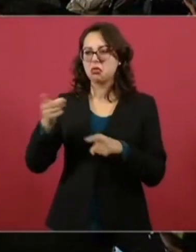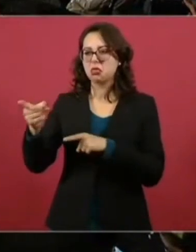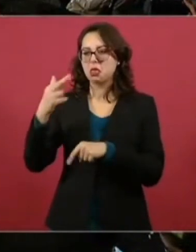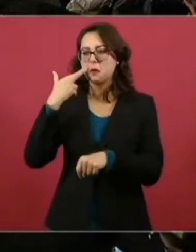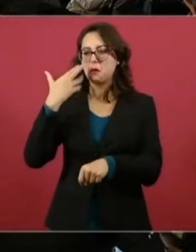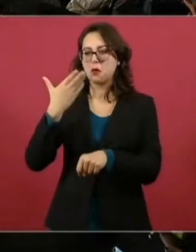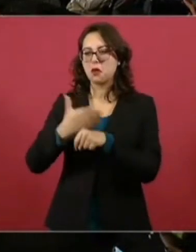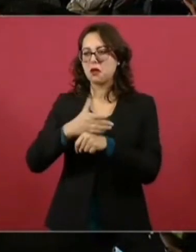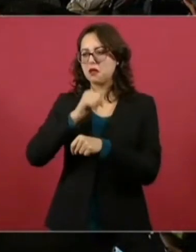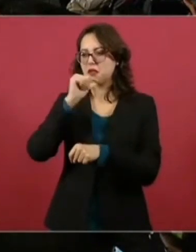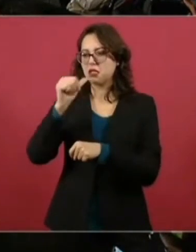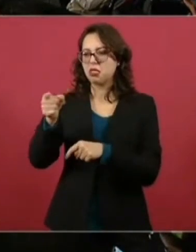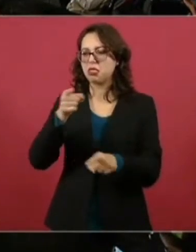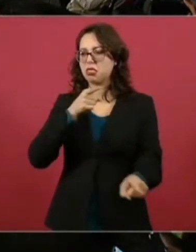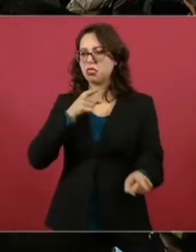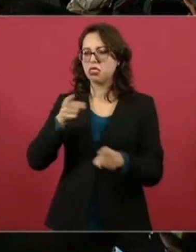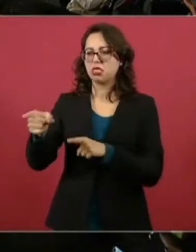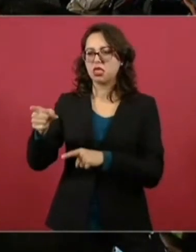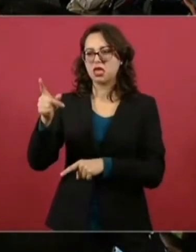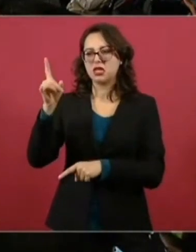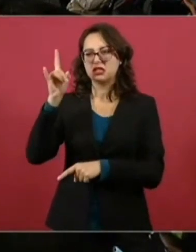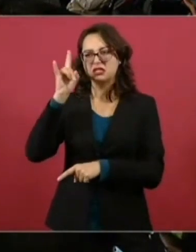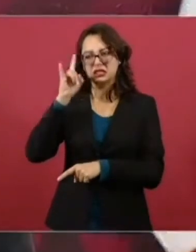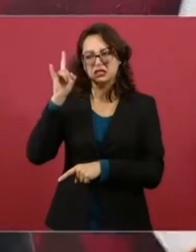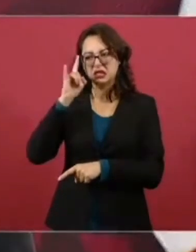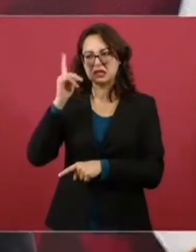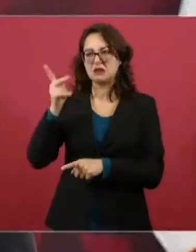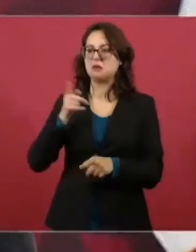Y de Juárez, bueno,